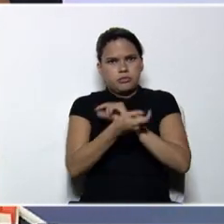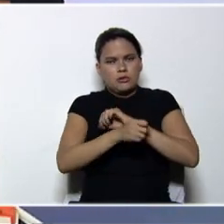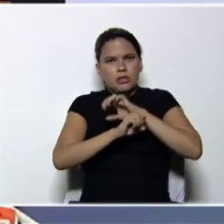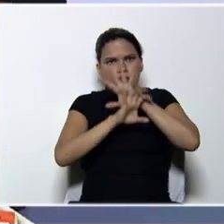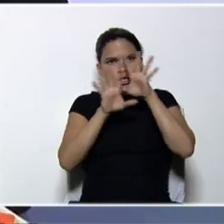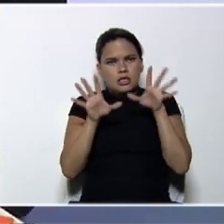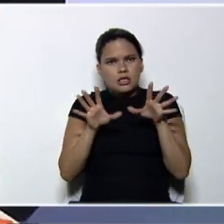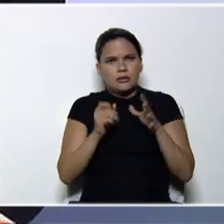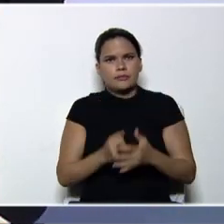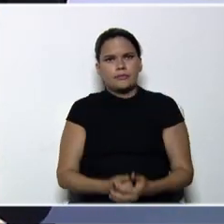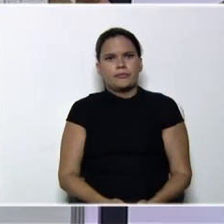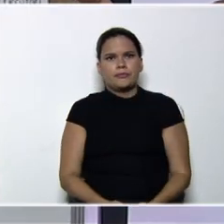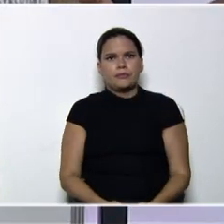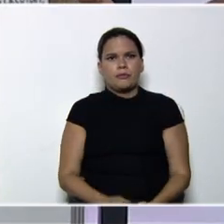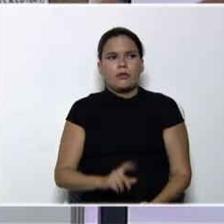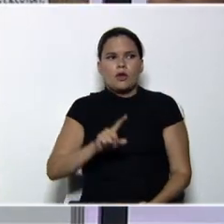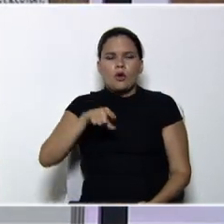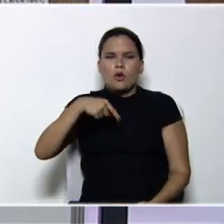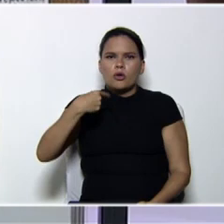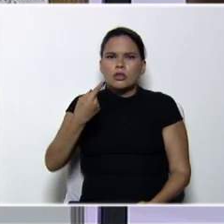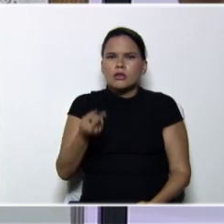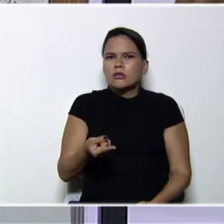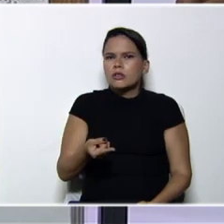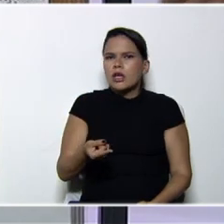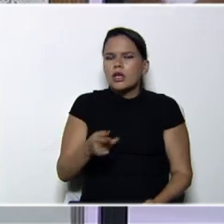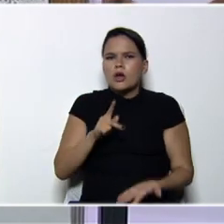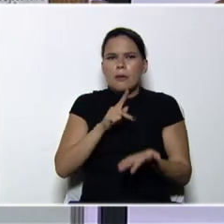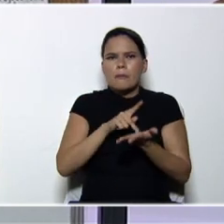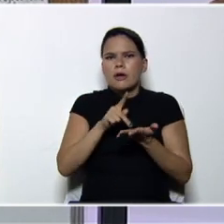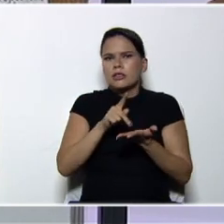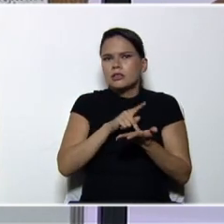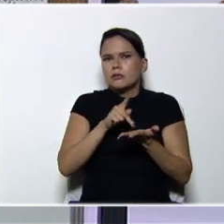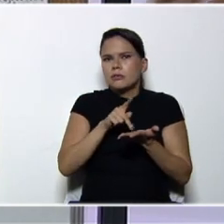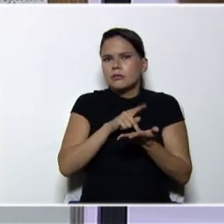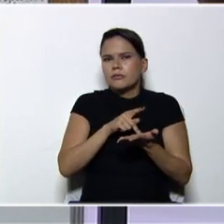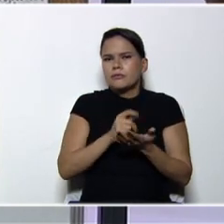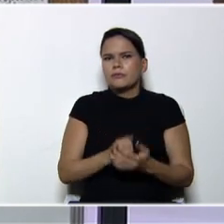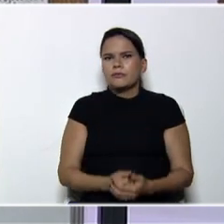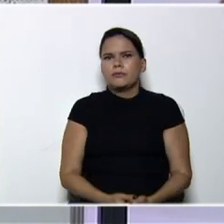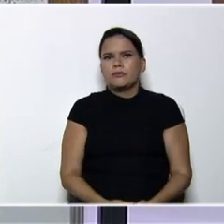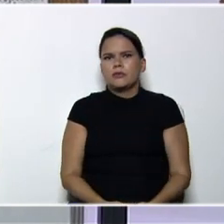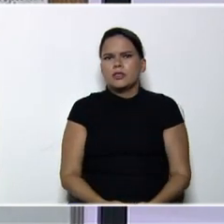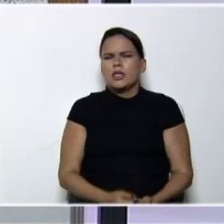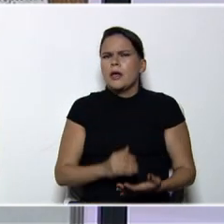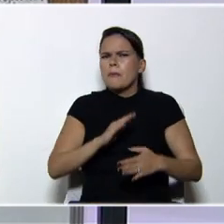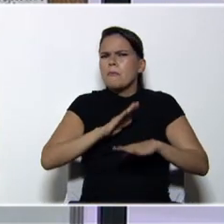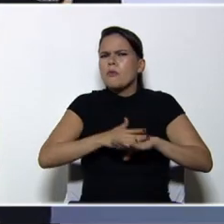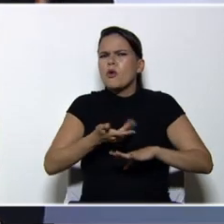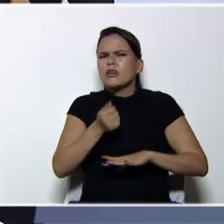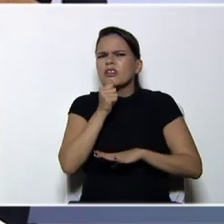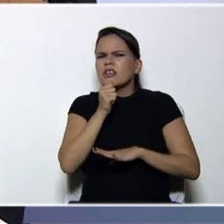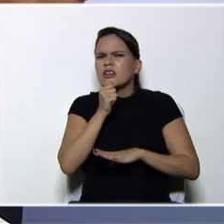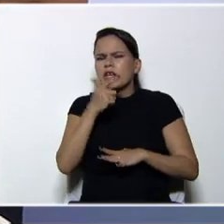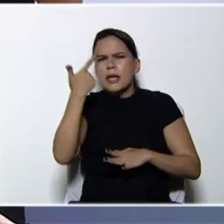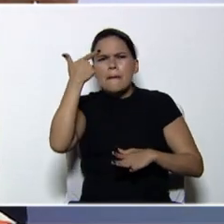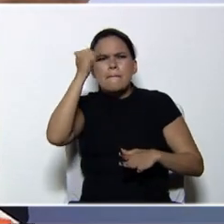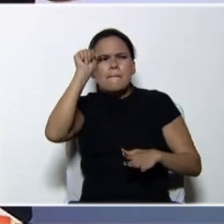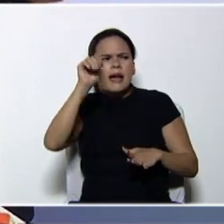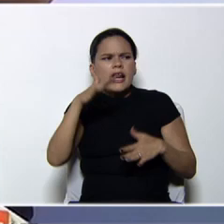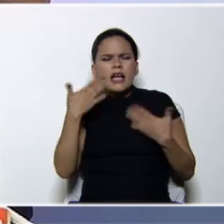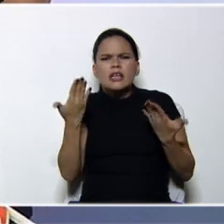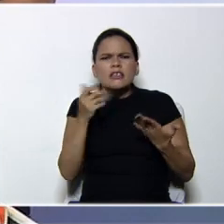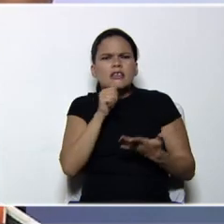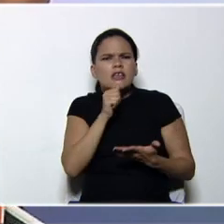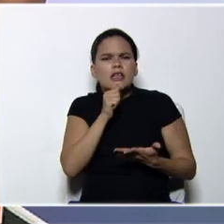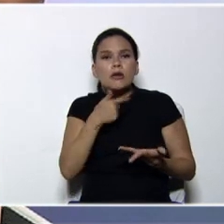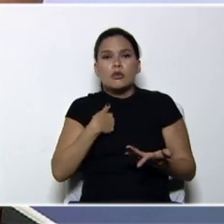¿no? Otra cosa es los que participen y por quiénes o para quiénes voy yo